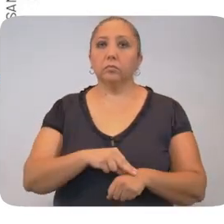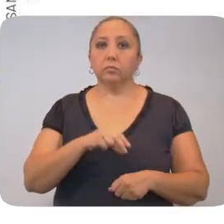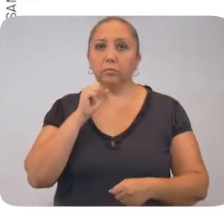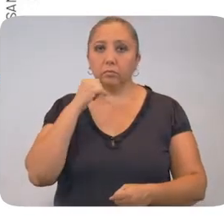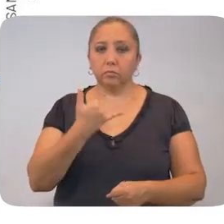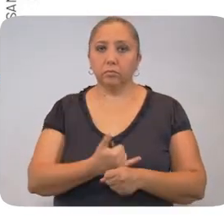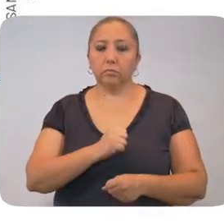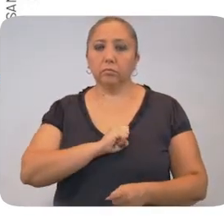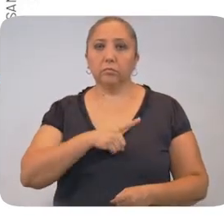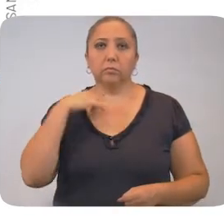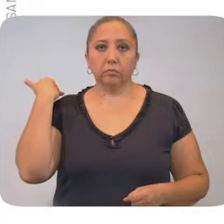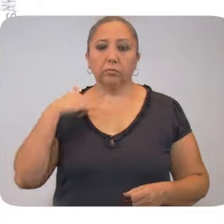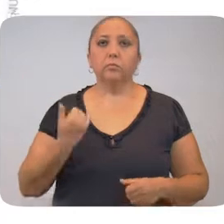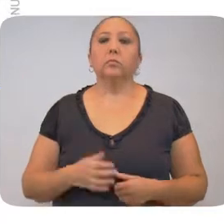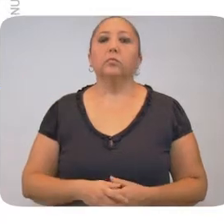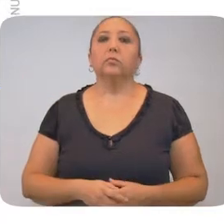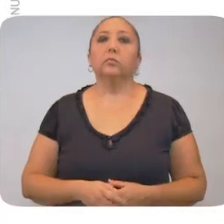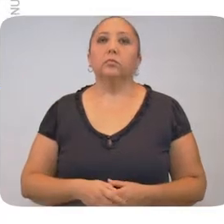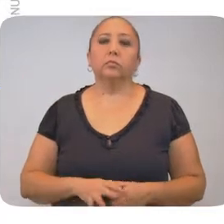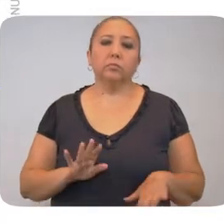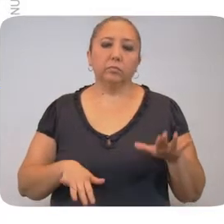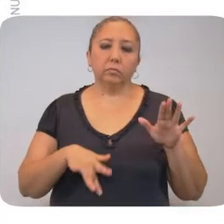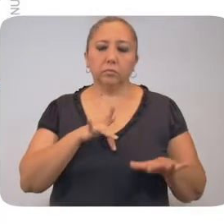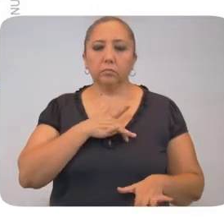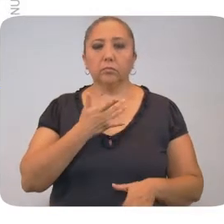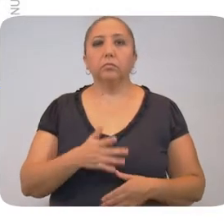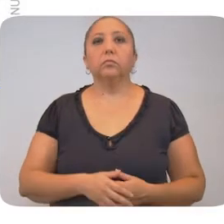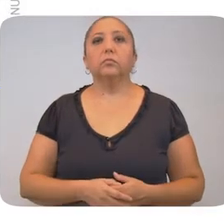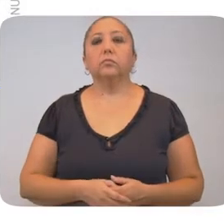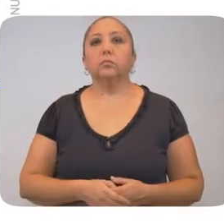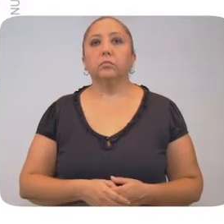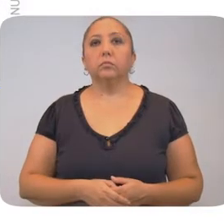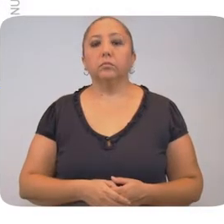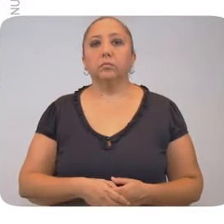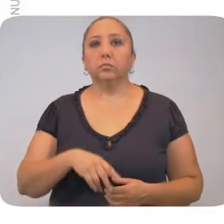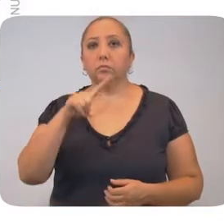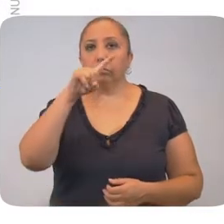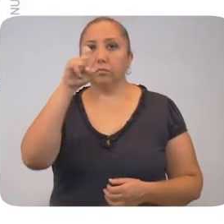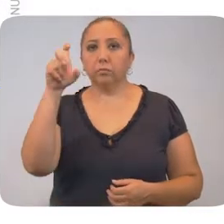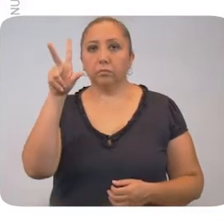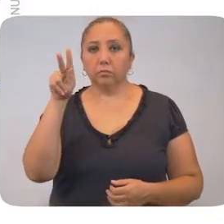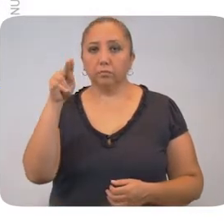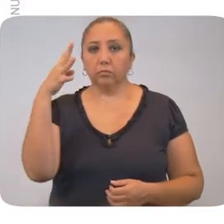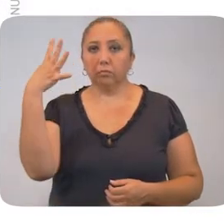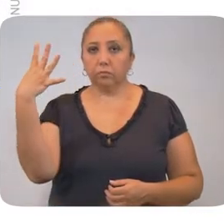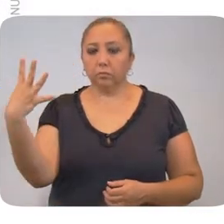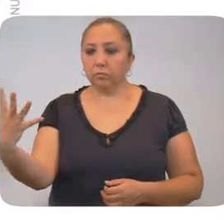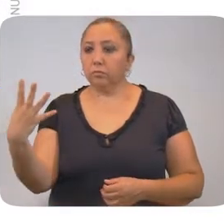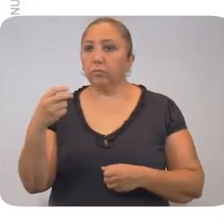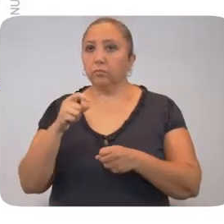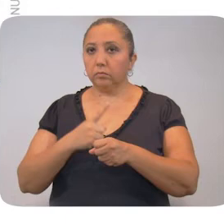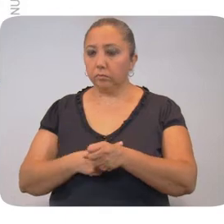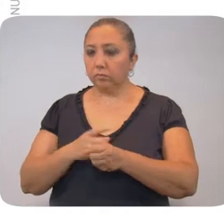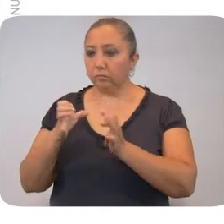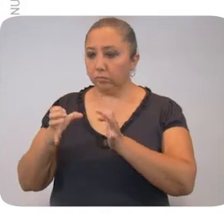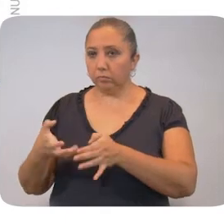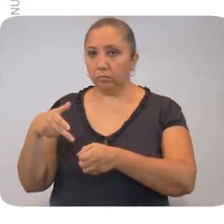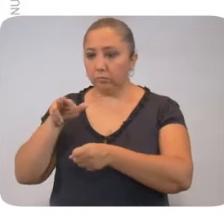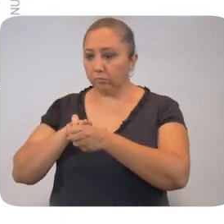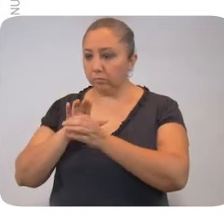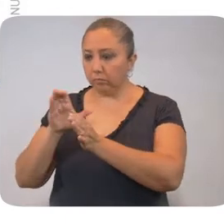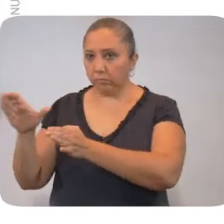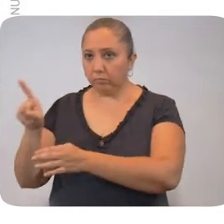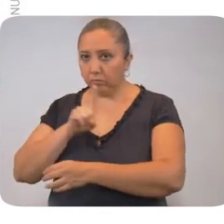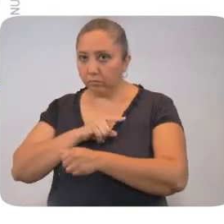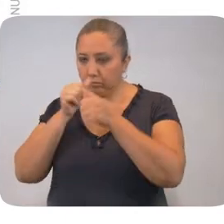de la Secretaría de Salud de Yucatán. Presentan síntomas leves. 184 de los casos confirmados están hospitalizados y